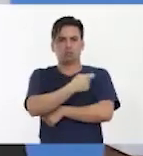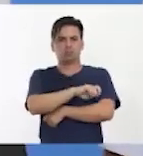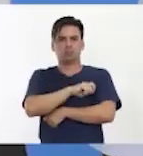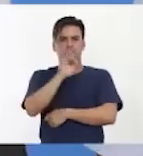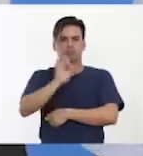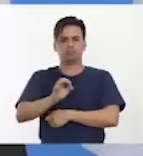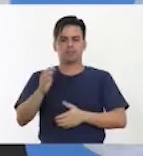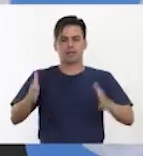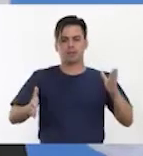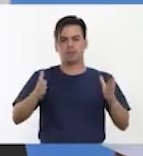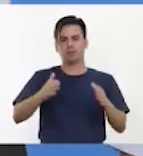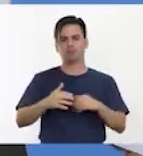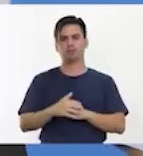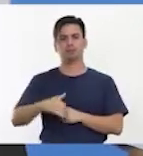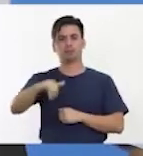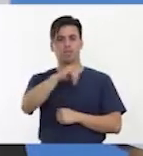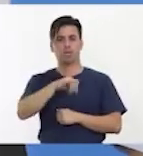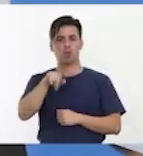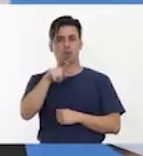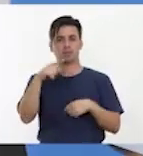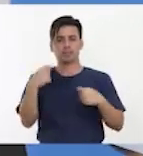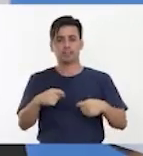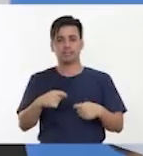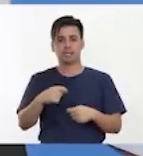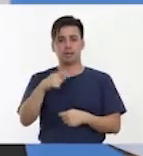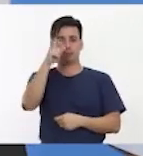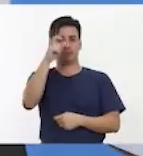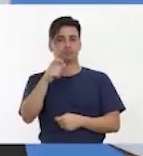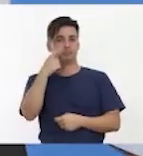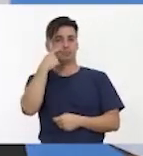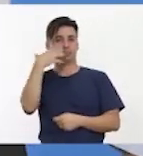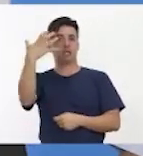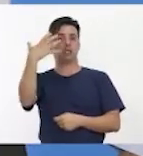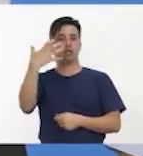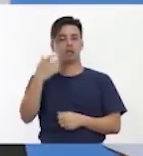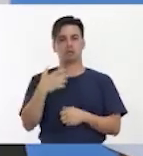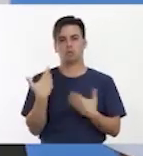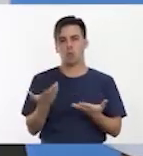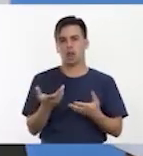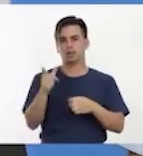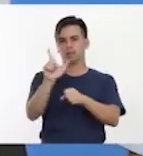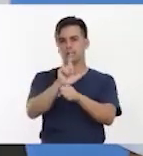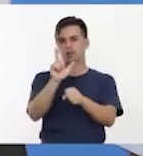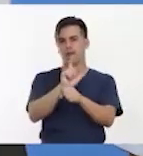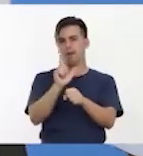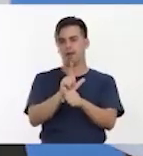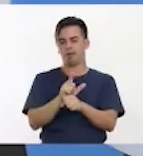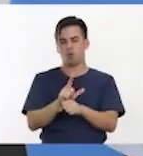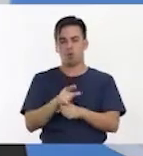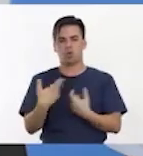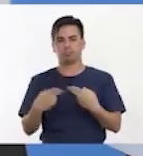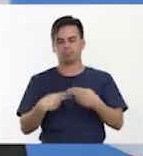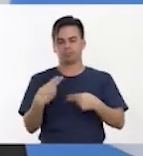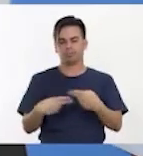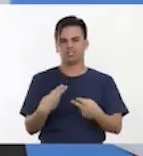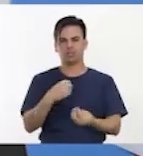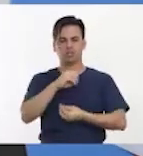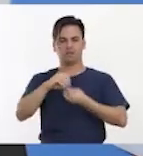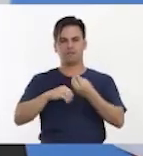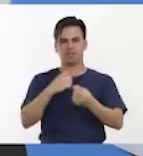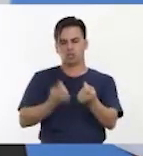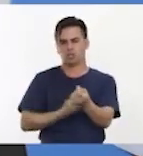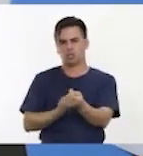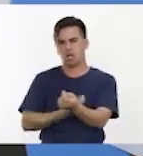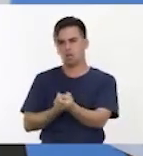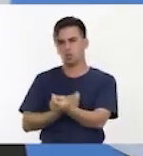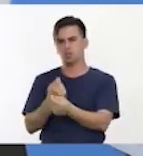Igualmente, deberán destacar la labor de las figuras más representativas del